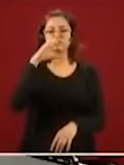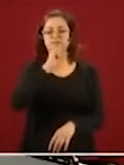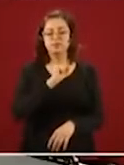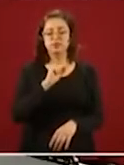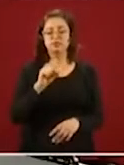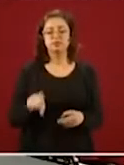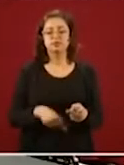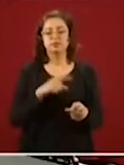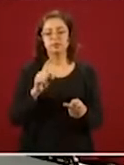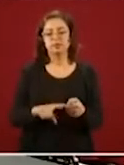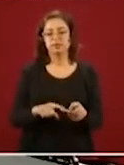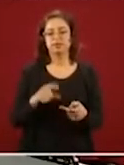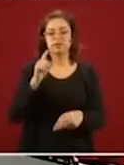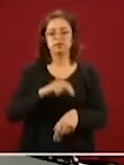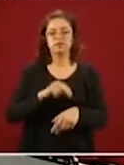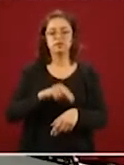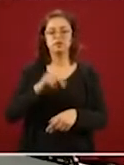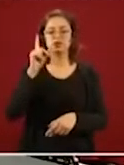La doctora Desiree